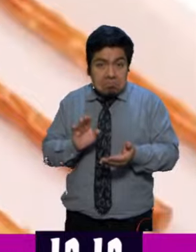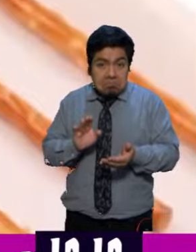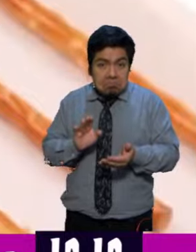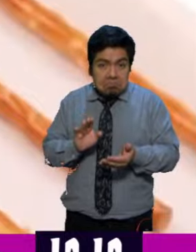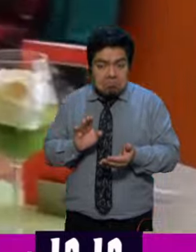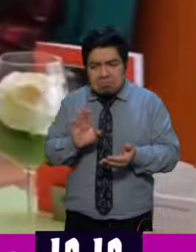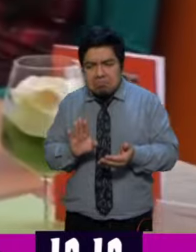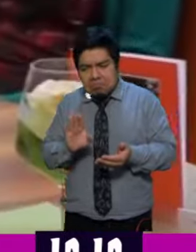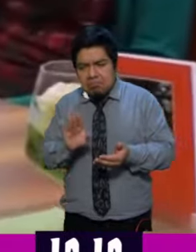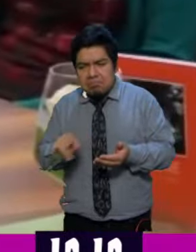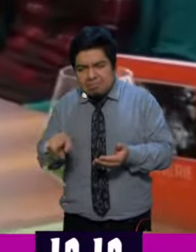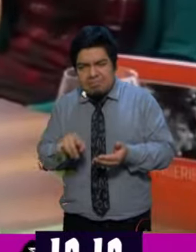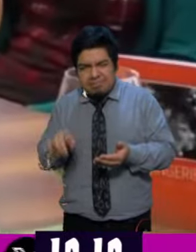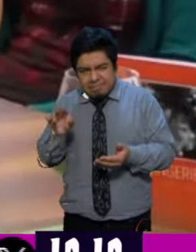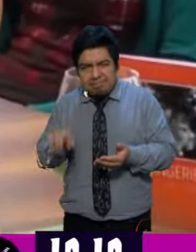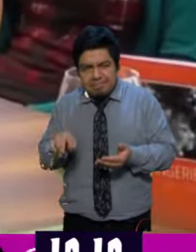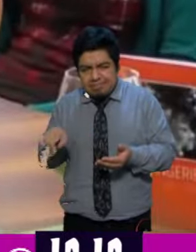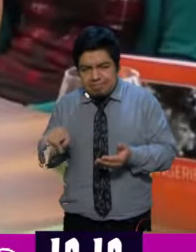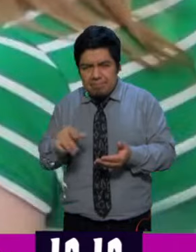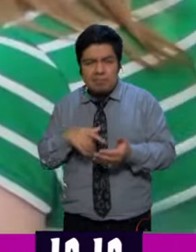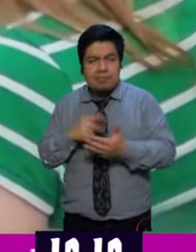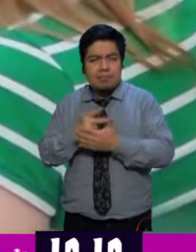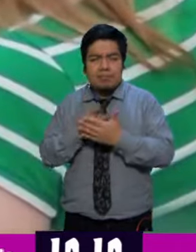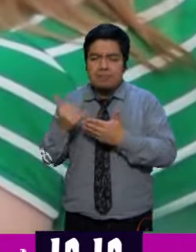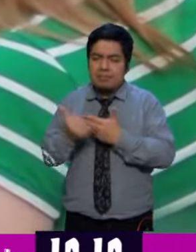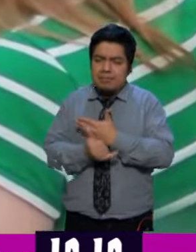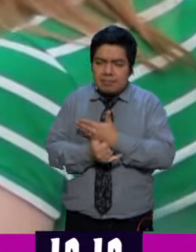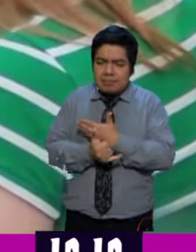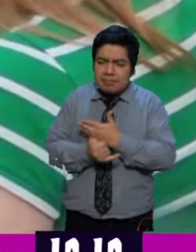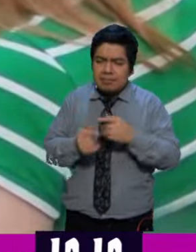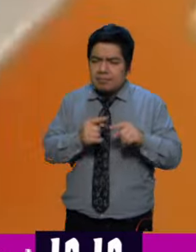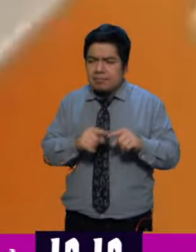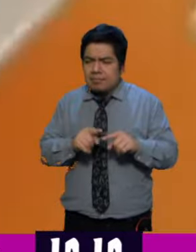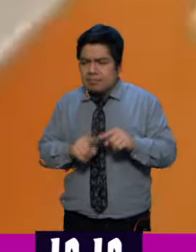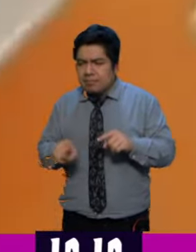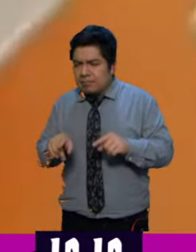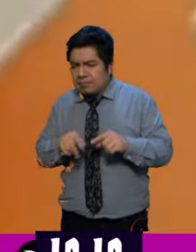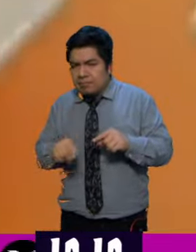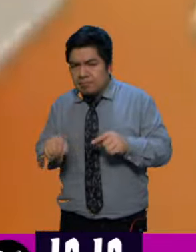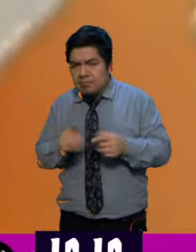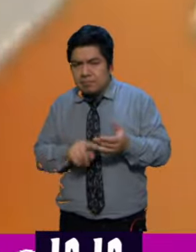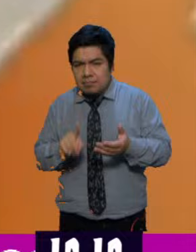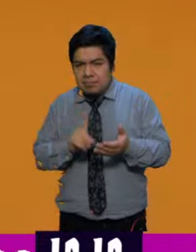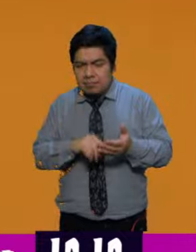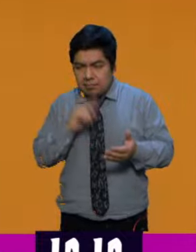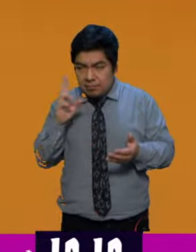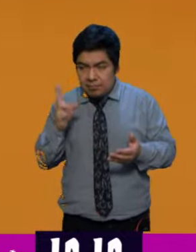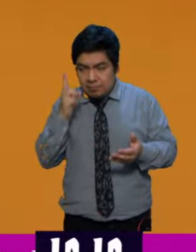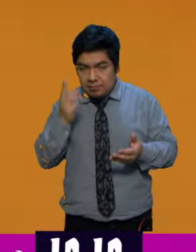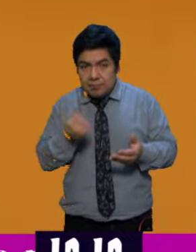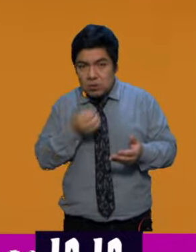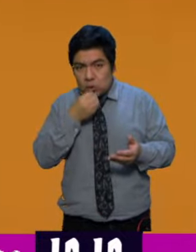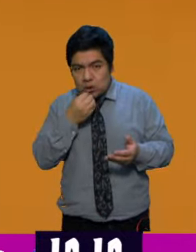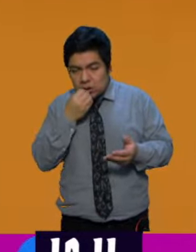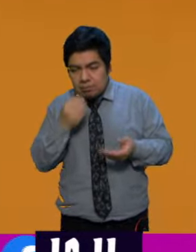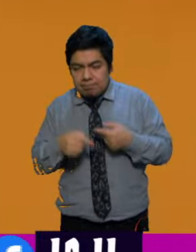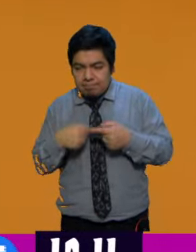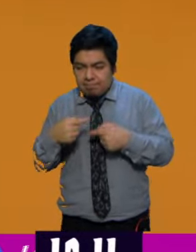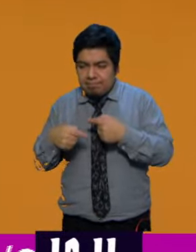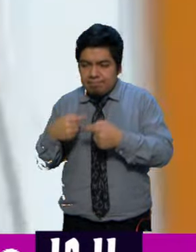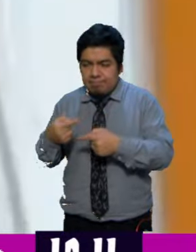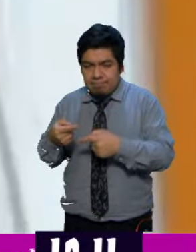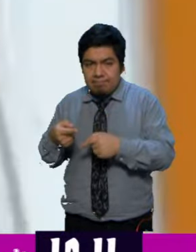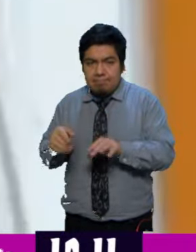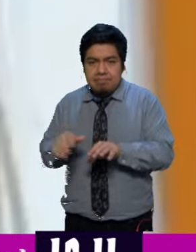De hecho, el proyecto era así como sin fines de lucro. Uno puede entrar a la Universidad de Cornell y bajar las instrucciones para hacer